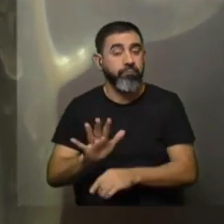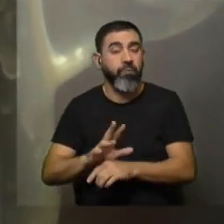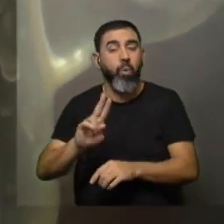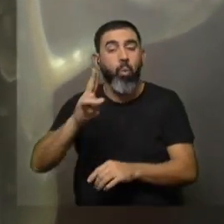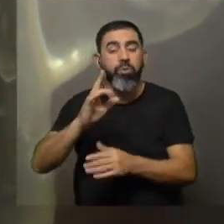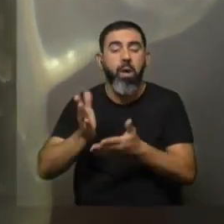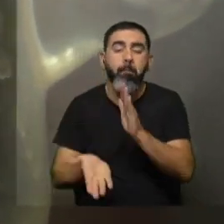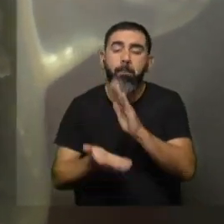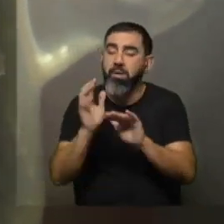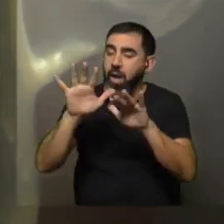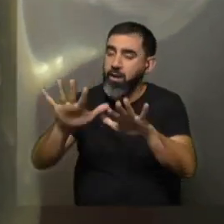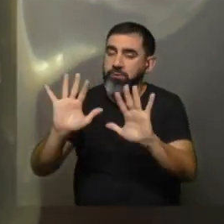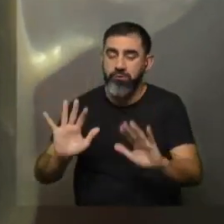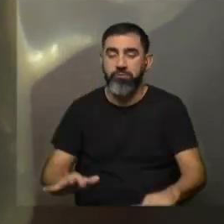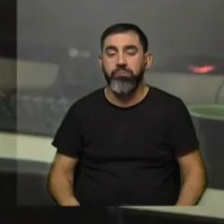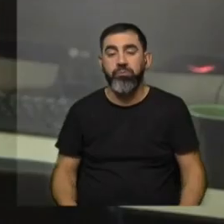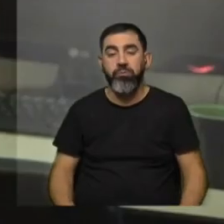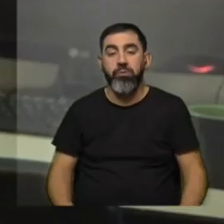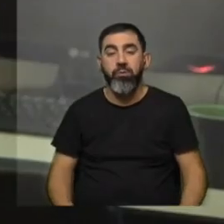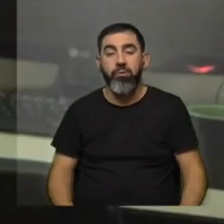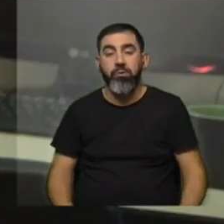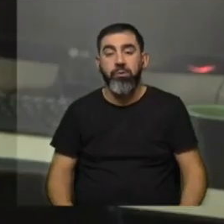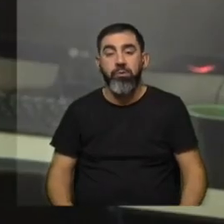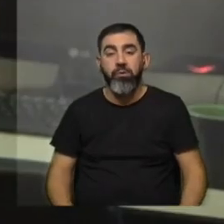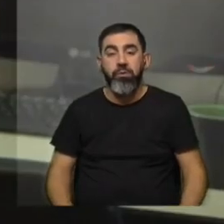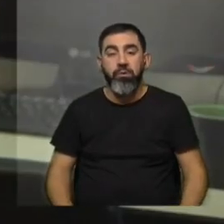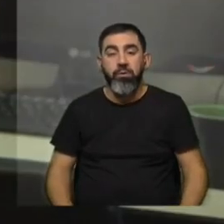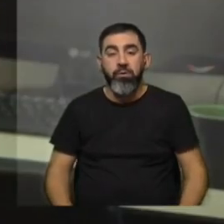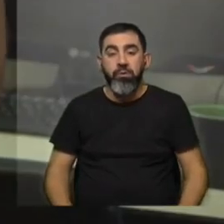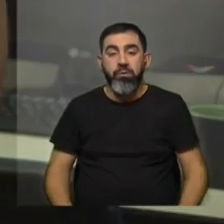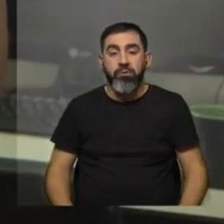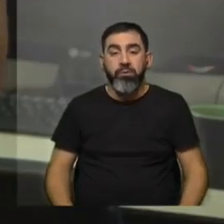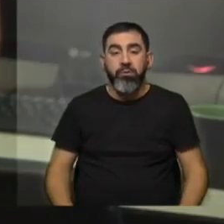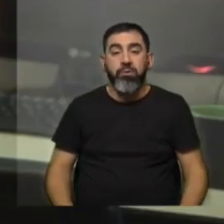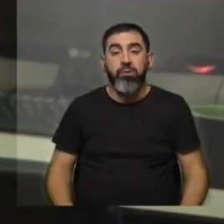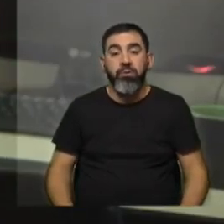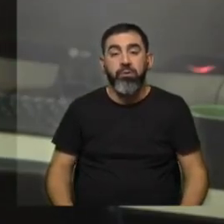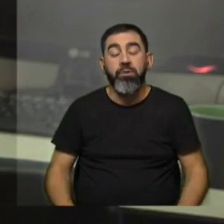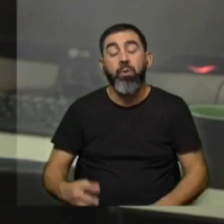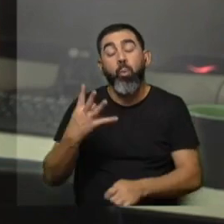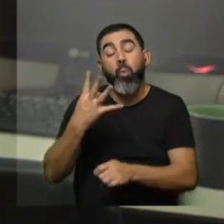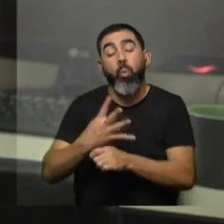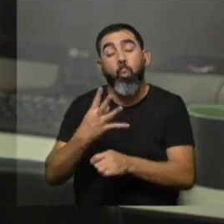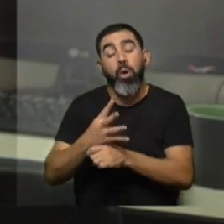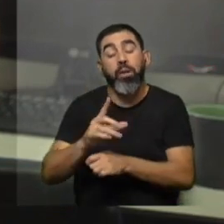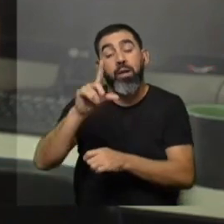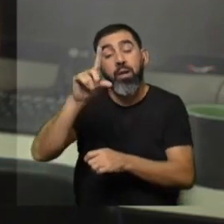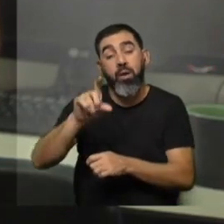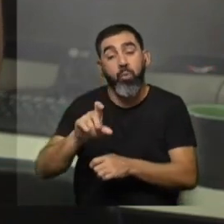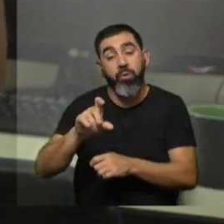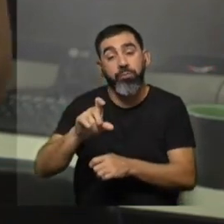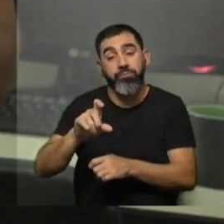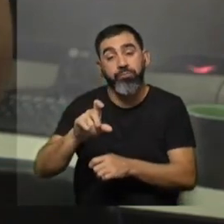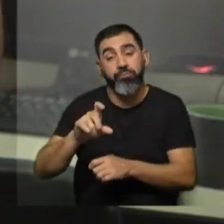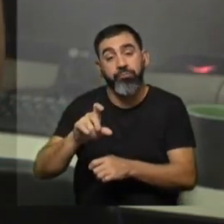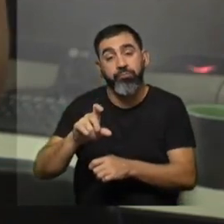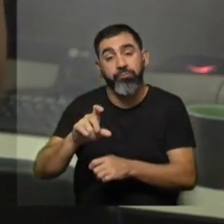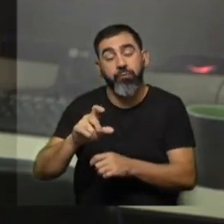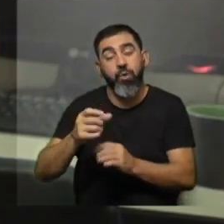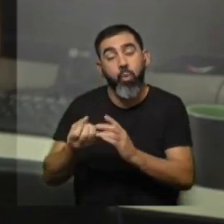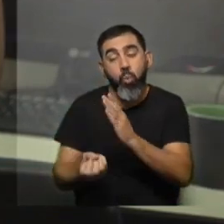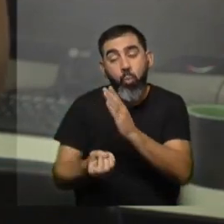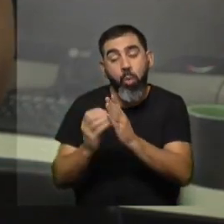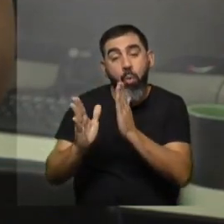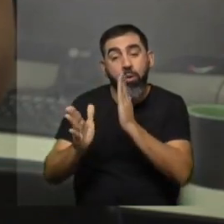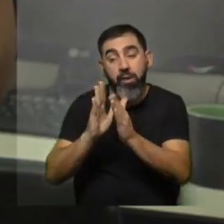utiliza de rutina en todos los laboratorios de la facultad. Y luego hay un último tipo de aguas que se le hace un nuevo tratamiento a